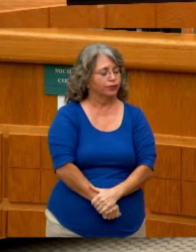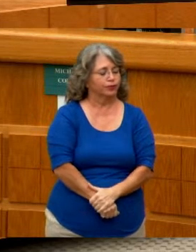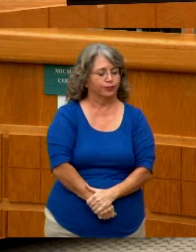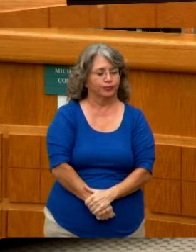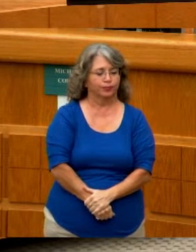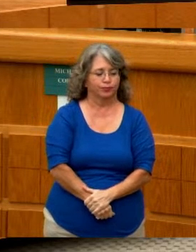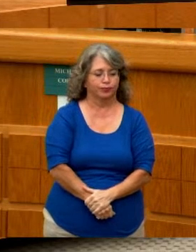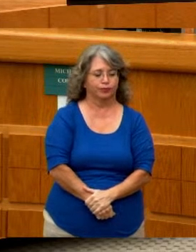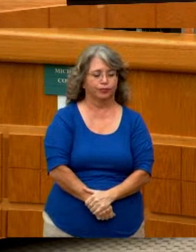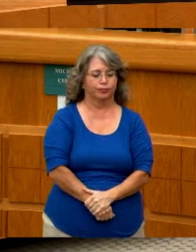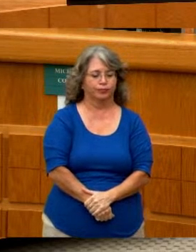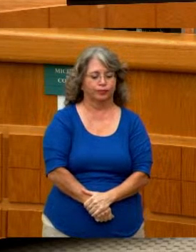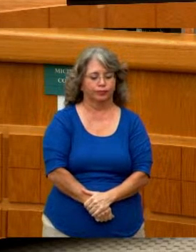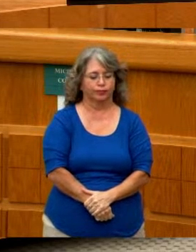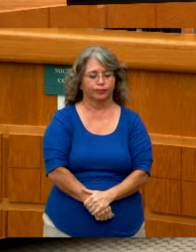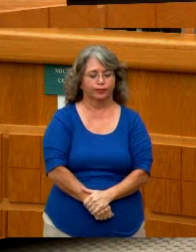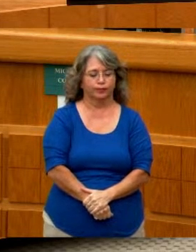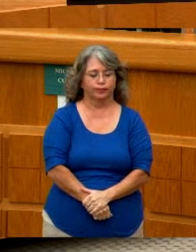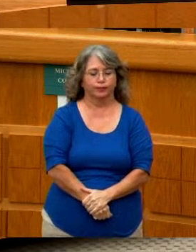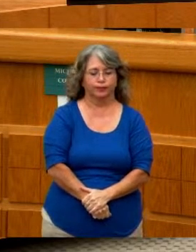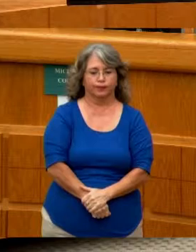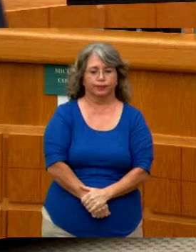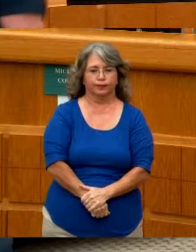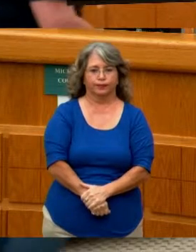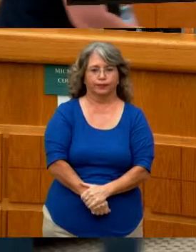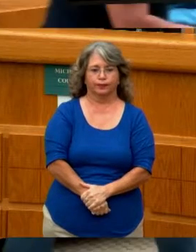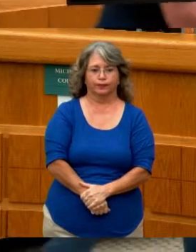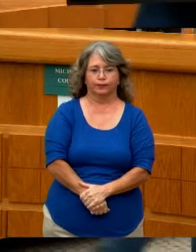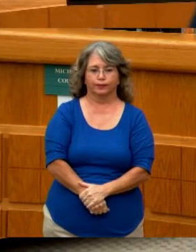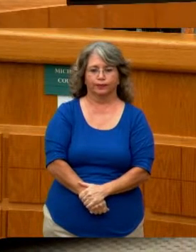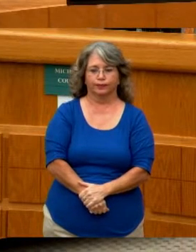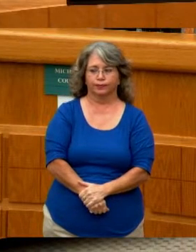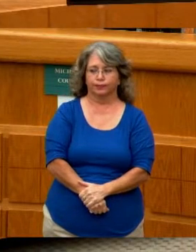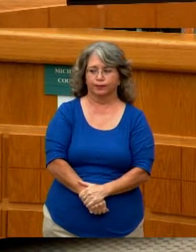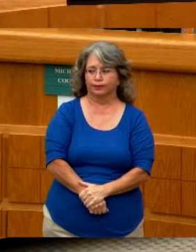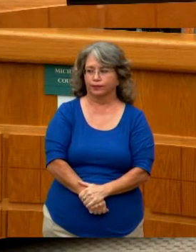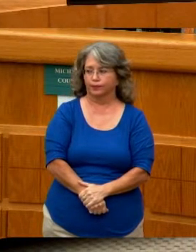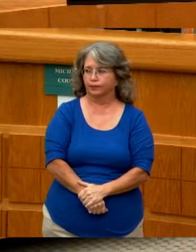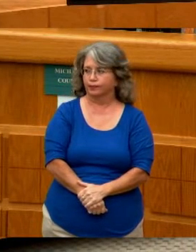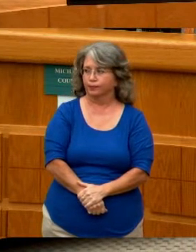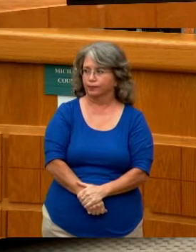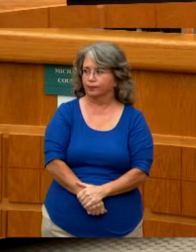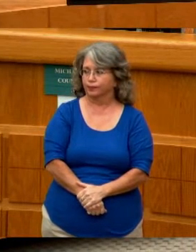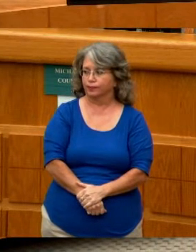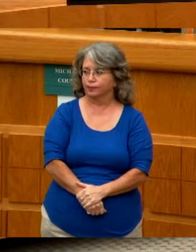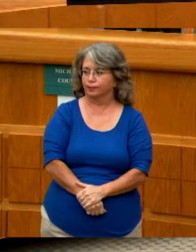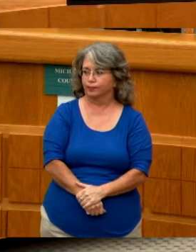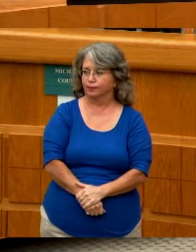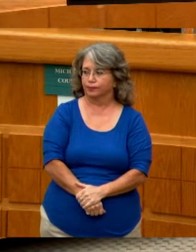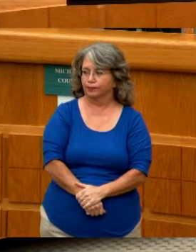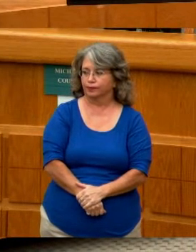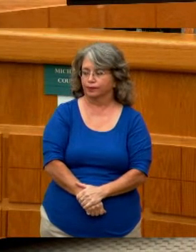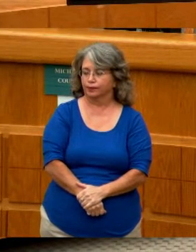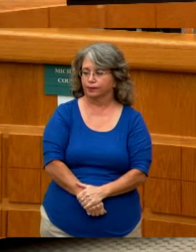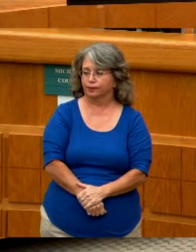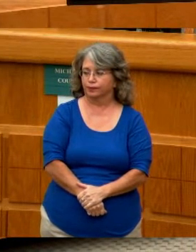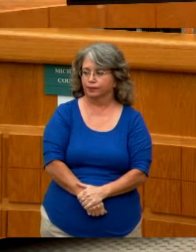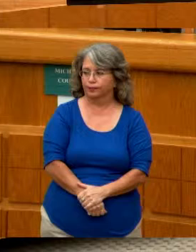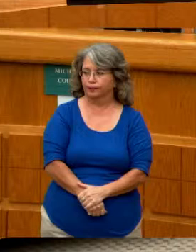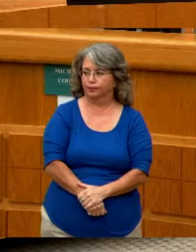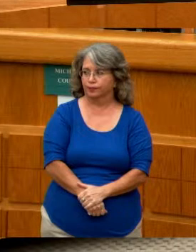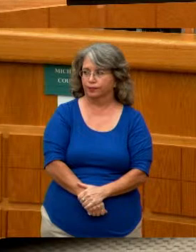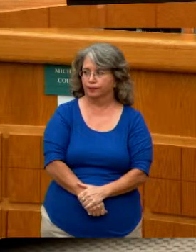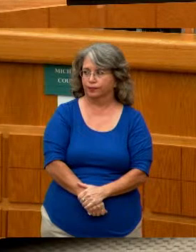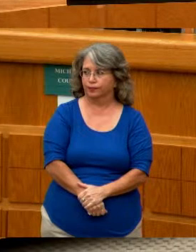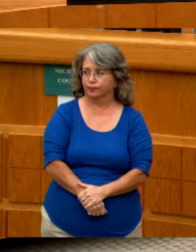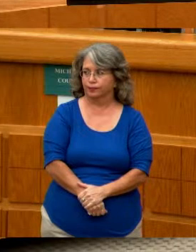Las cifras diarias han estado aumentando, por lo que le pedimos continuar tomando sus precauciones, especialmente durante las festividades. No le estamos pidiendo